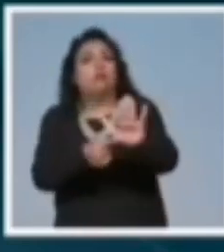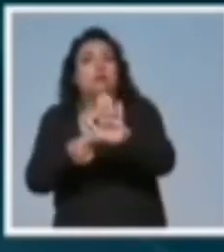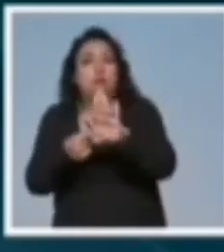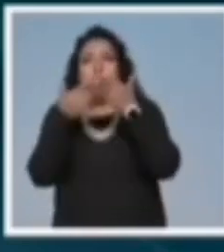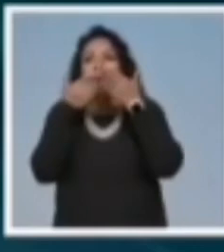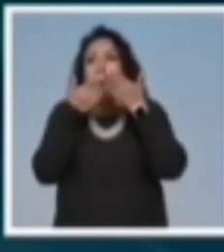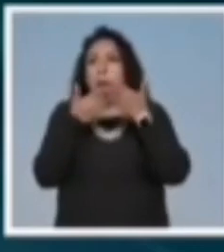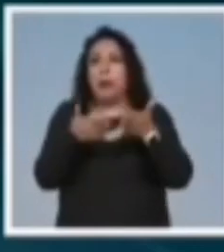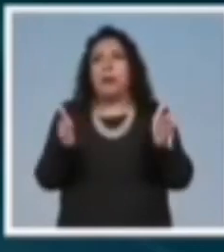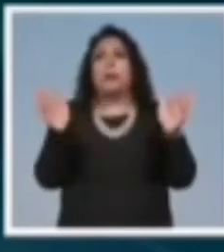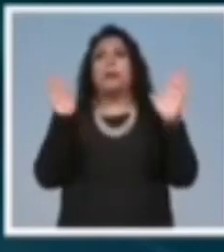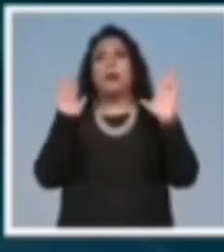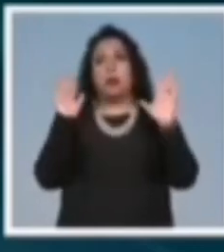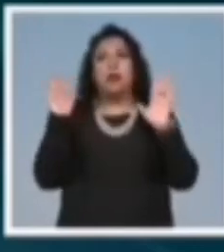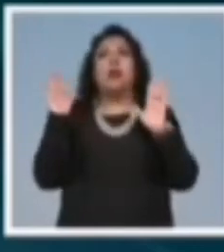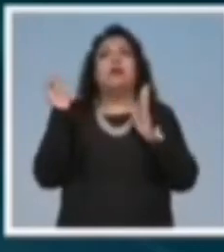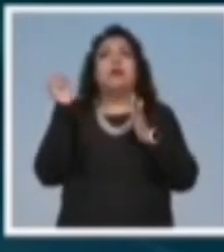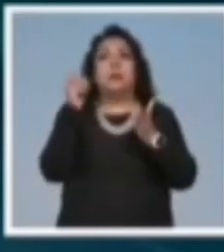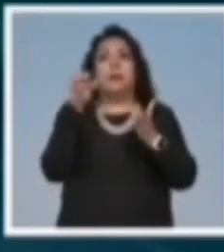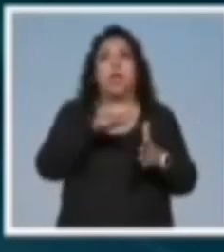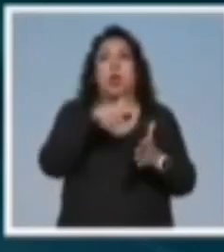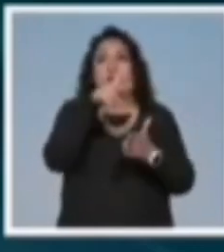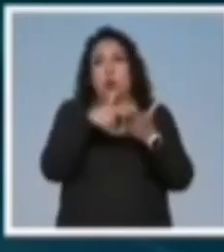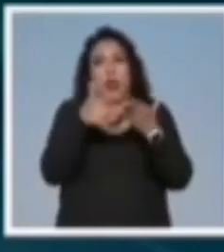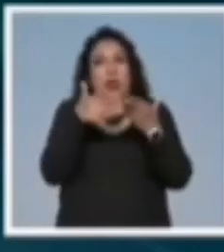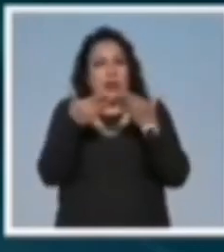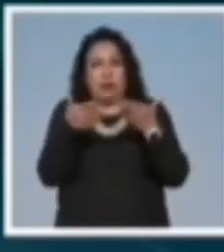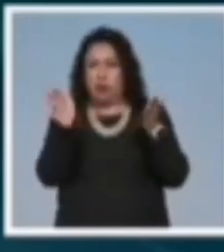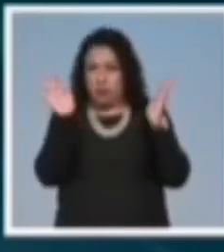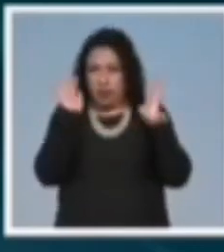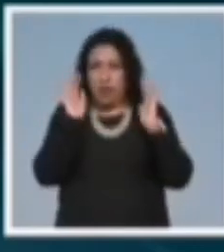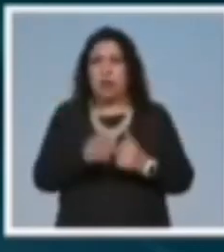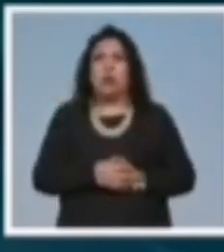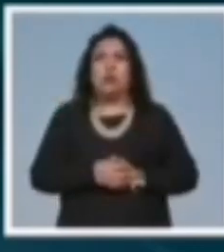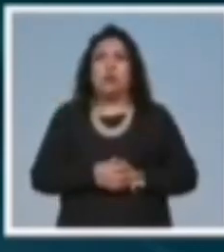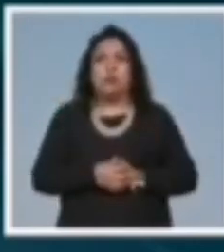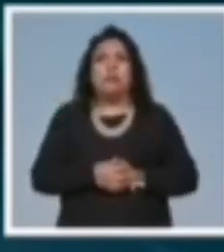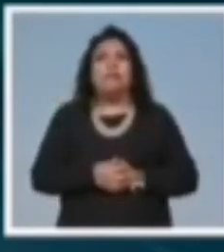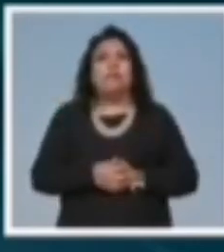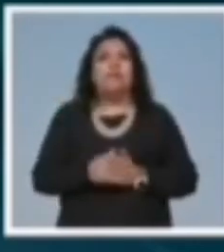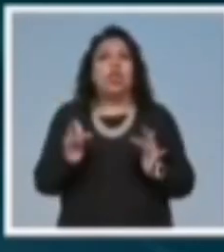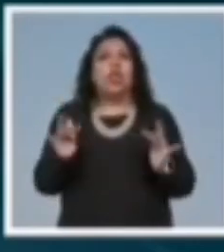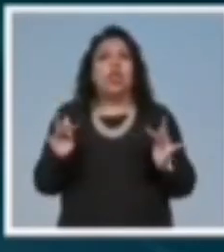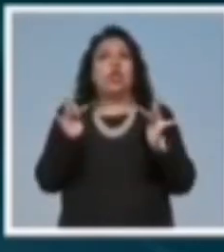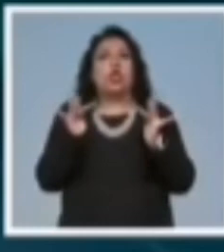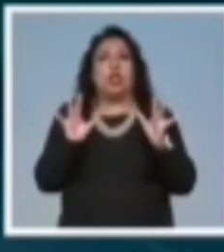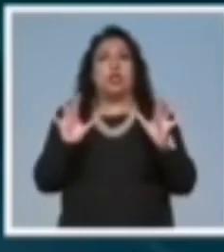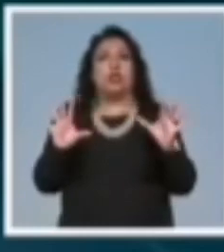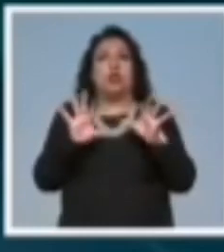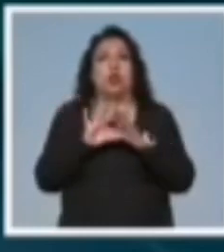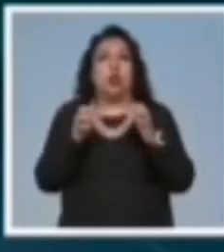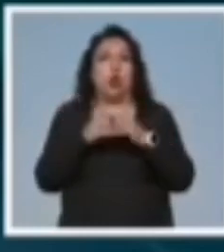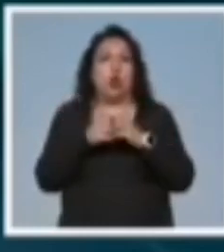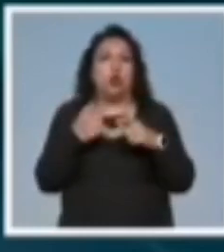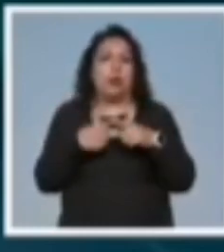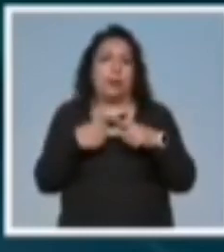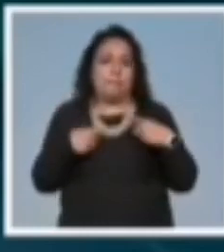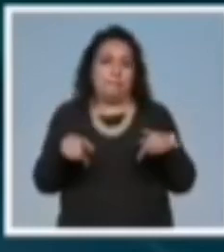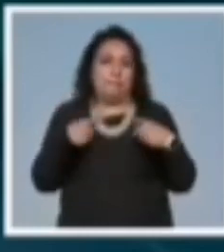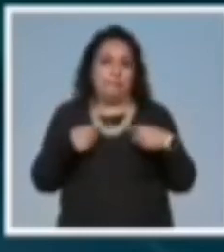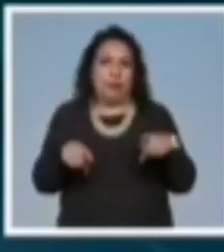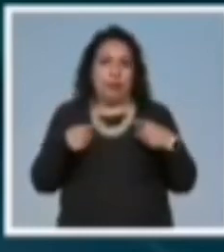y abrir y invertir en estos espacios públicos y en ese contacto y esa cercanía con el público,